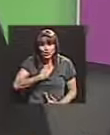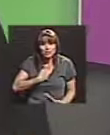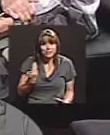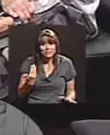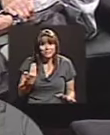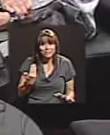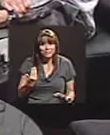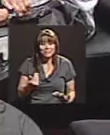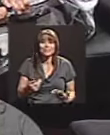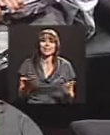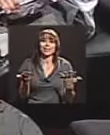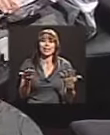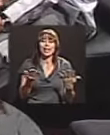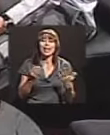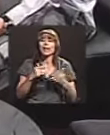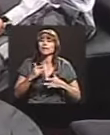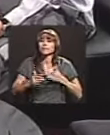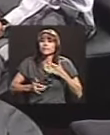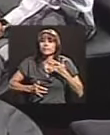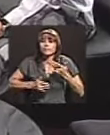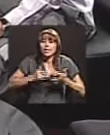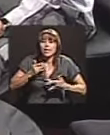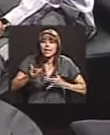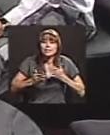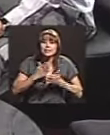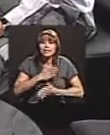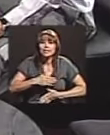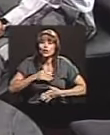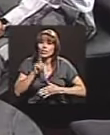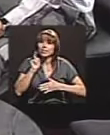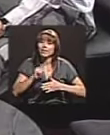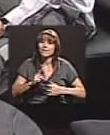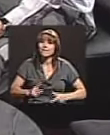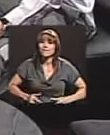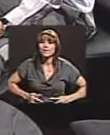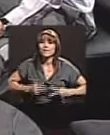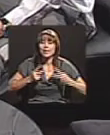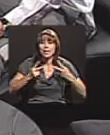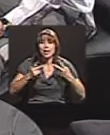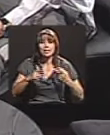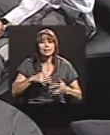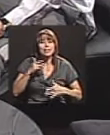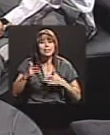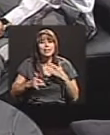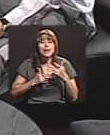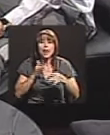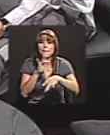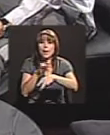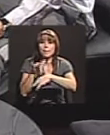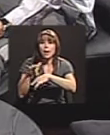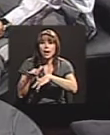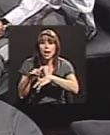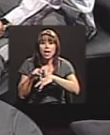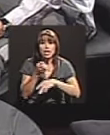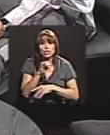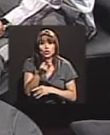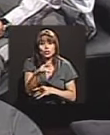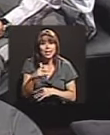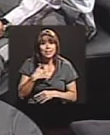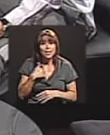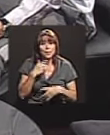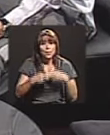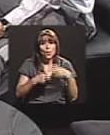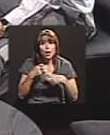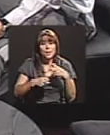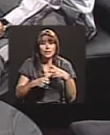no la excitación hay que vivirla hay que sentirla y hay que palparlo si tienes problemas y usted usted puede medir la excitación